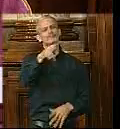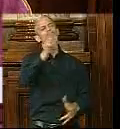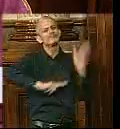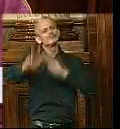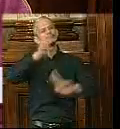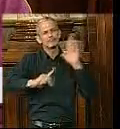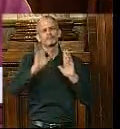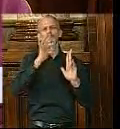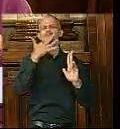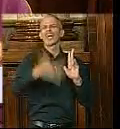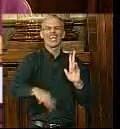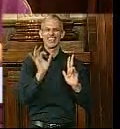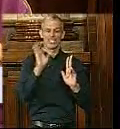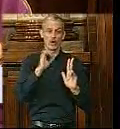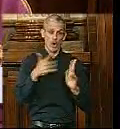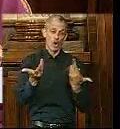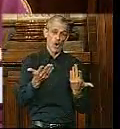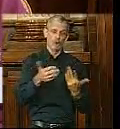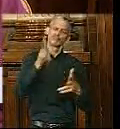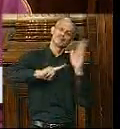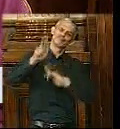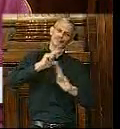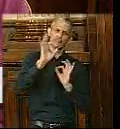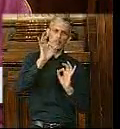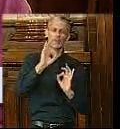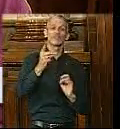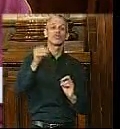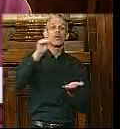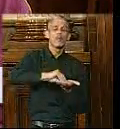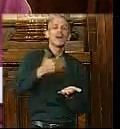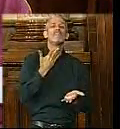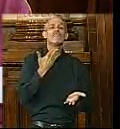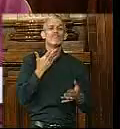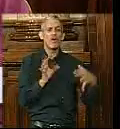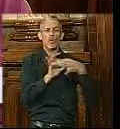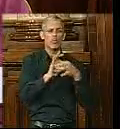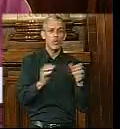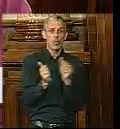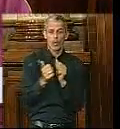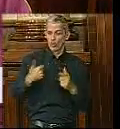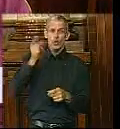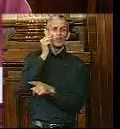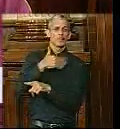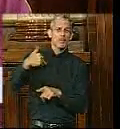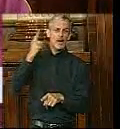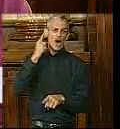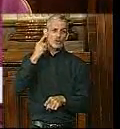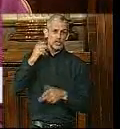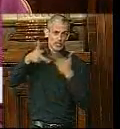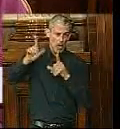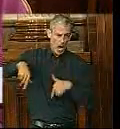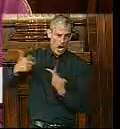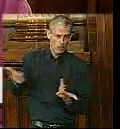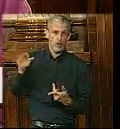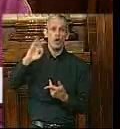en lengua de señas o pueden ser leídos en lengua de señas, pero además la voz en off hace que junto con sus padres oyentes que no saben la lengua de